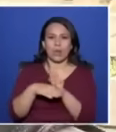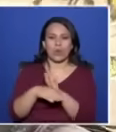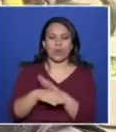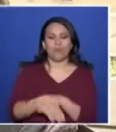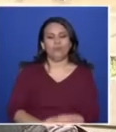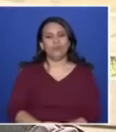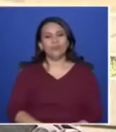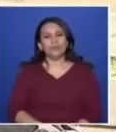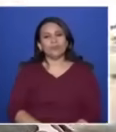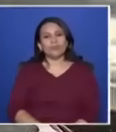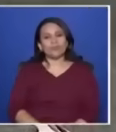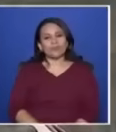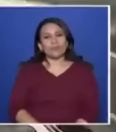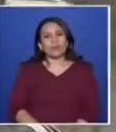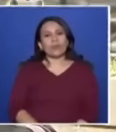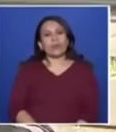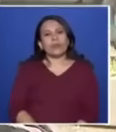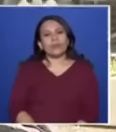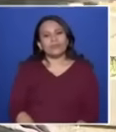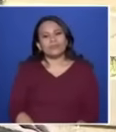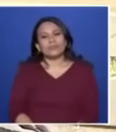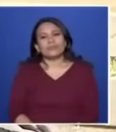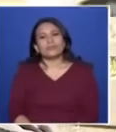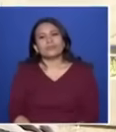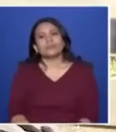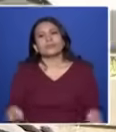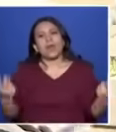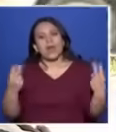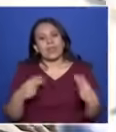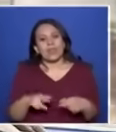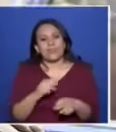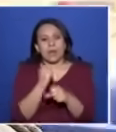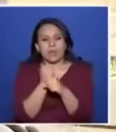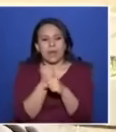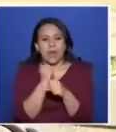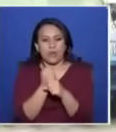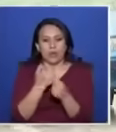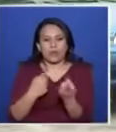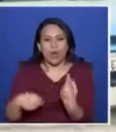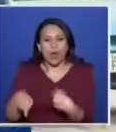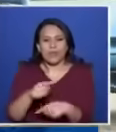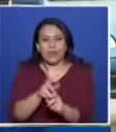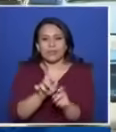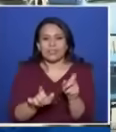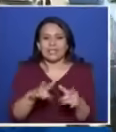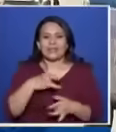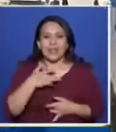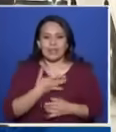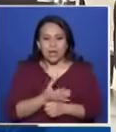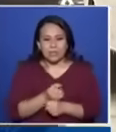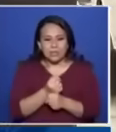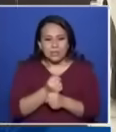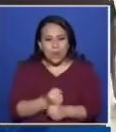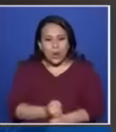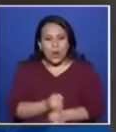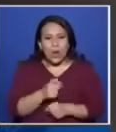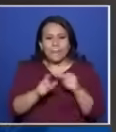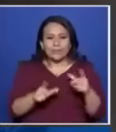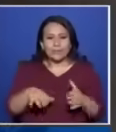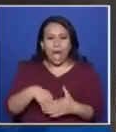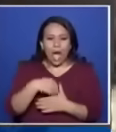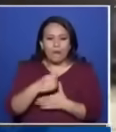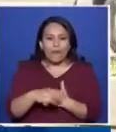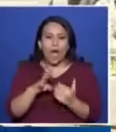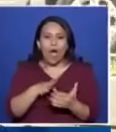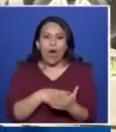Claro, ese es el fin, uno de los fines también de este tipo de operativos, que la ciudadanía se sienta segura. De igual manera, afuera de los cajeros, en